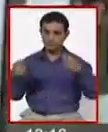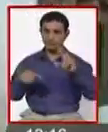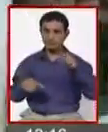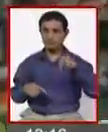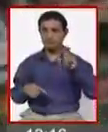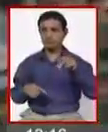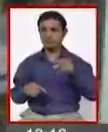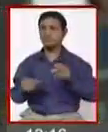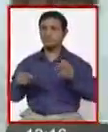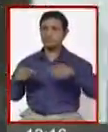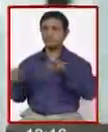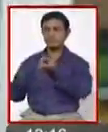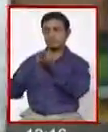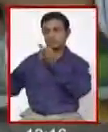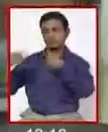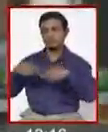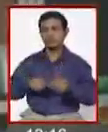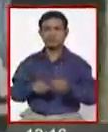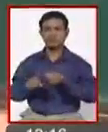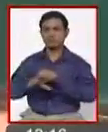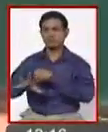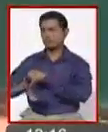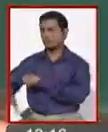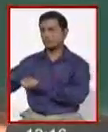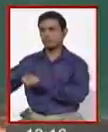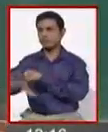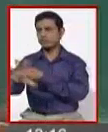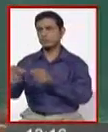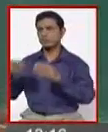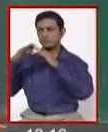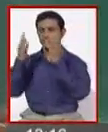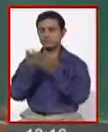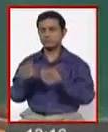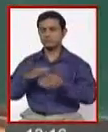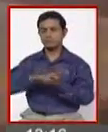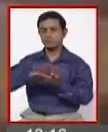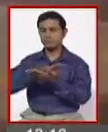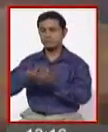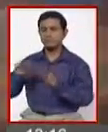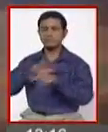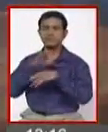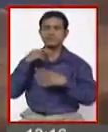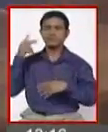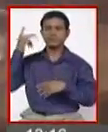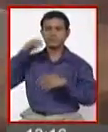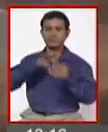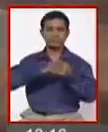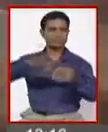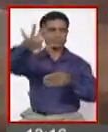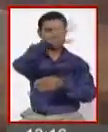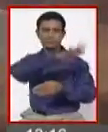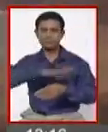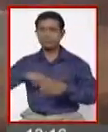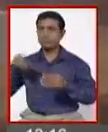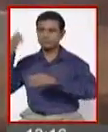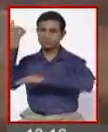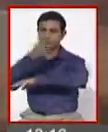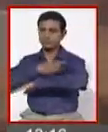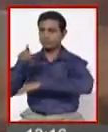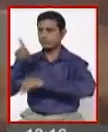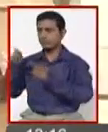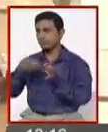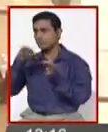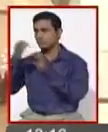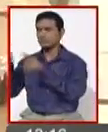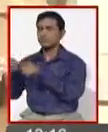desinfectar? Han venido a hacer a fumigar, han venido al colegio y todo, a hacer limpieza los padres, todos han limpiado el colegio. Ese día, después